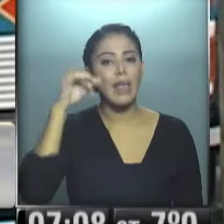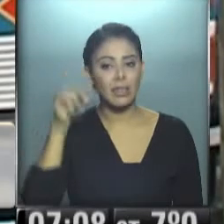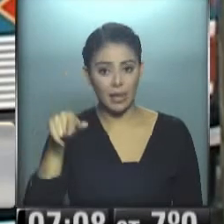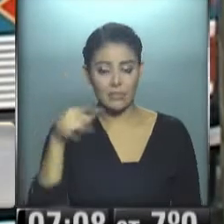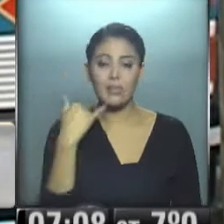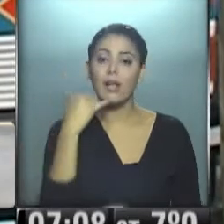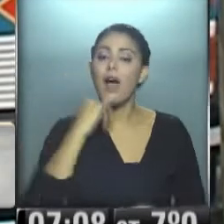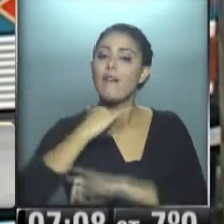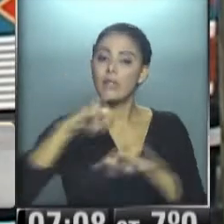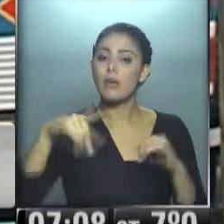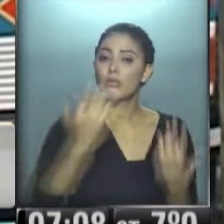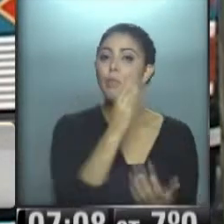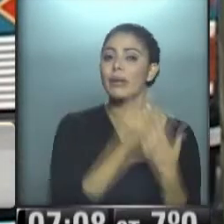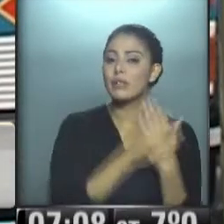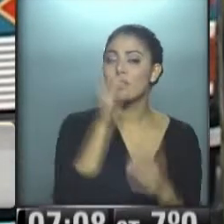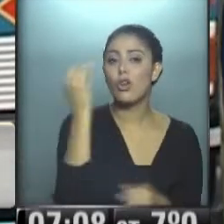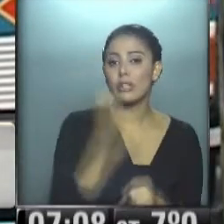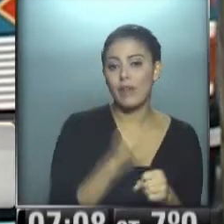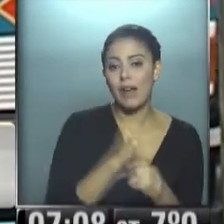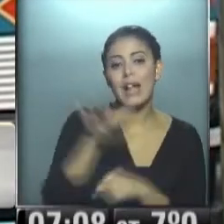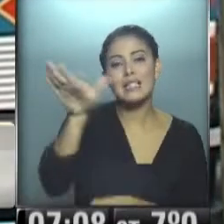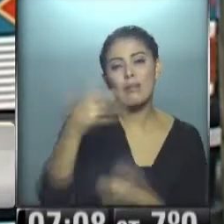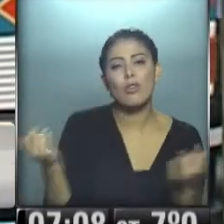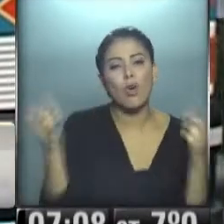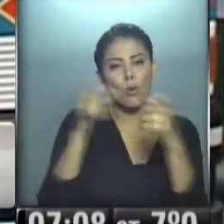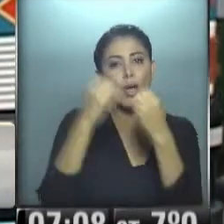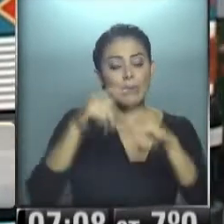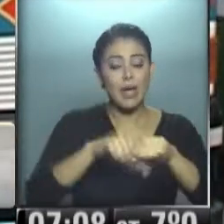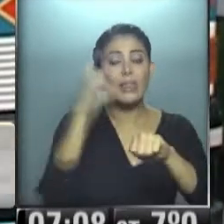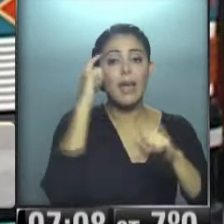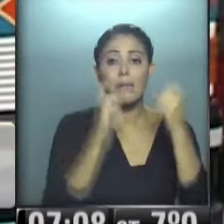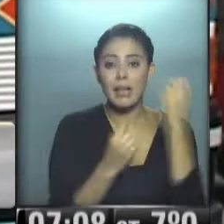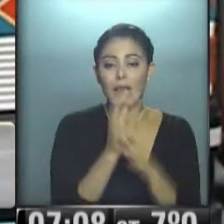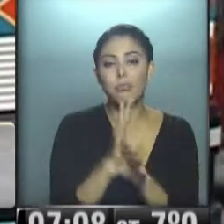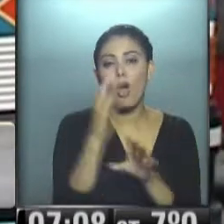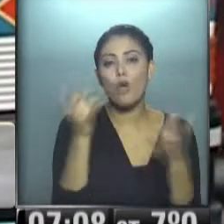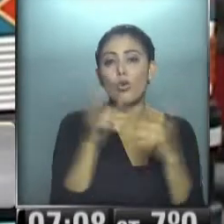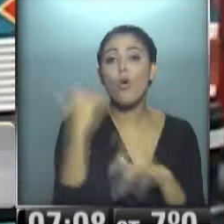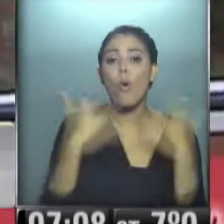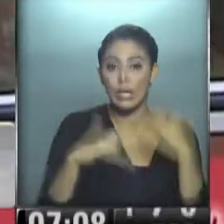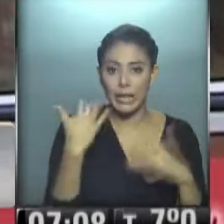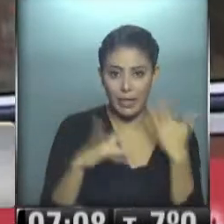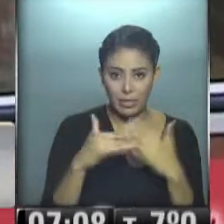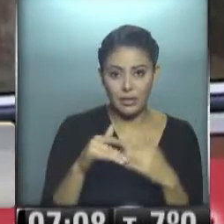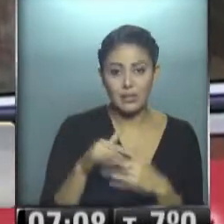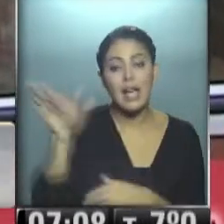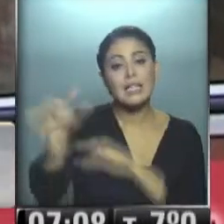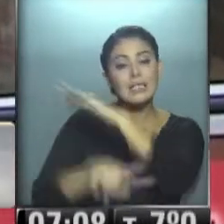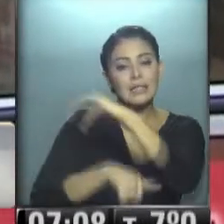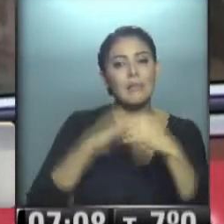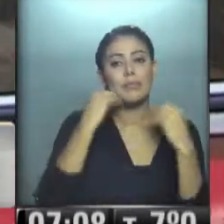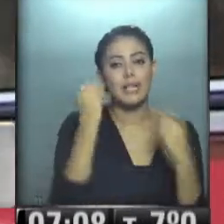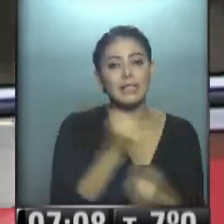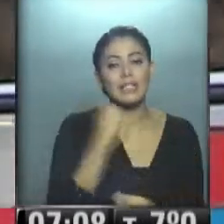llamó a esta reunión que, te decía, se va a realizar a las 10 de la mañana de manera urgente a sindicalistas y empresarios para que